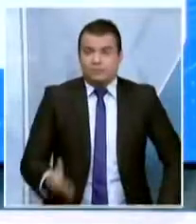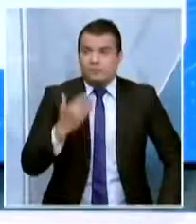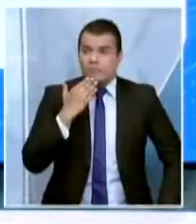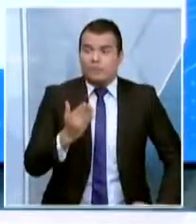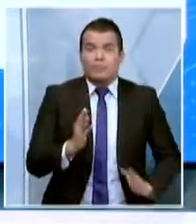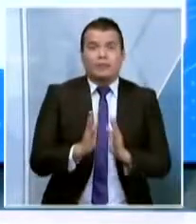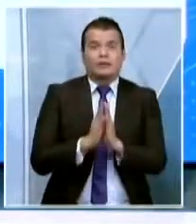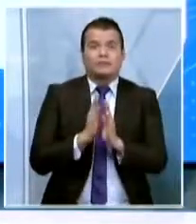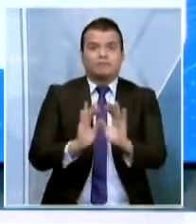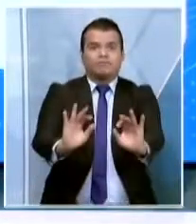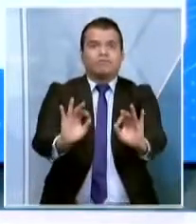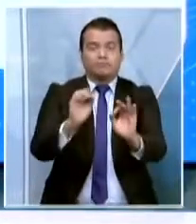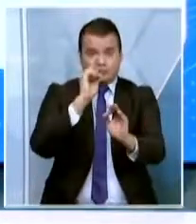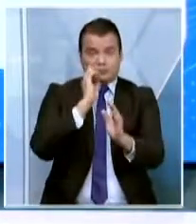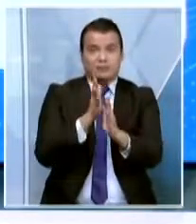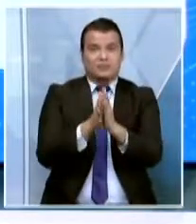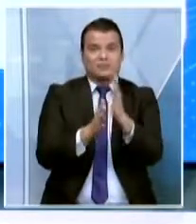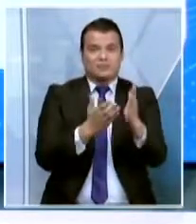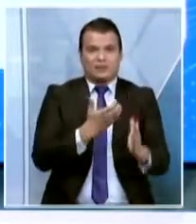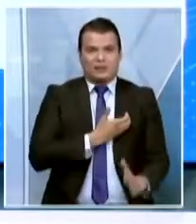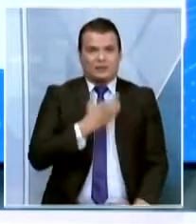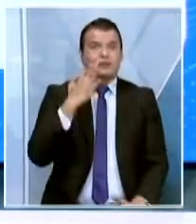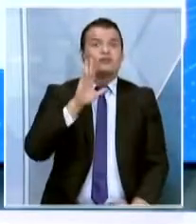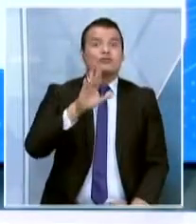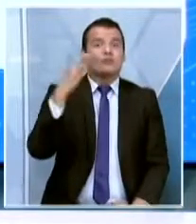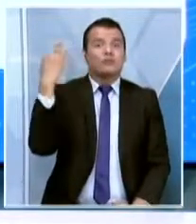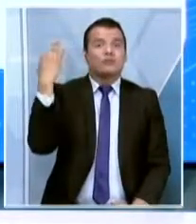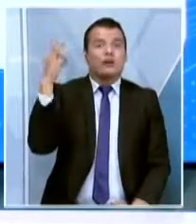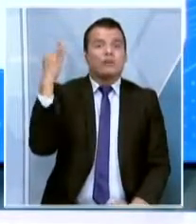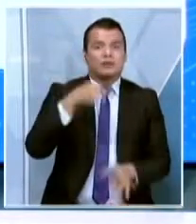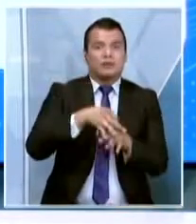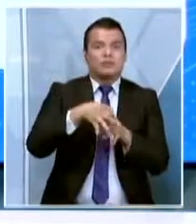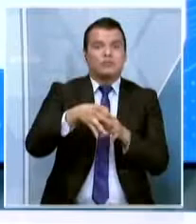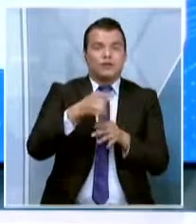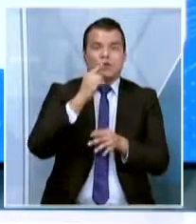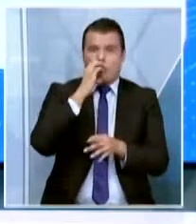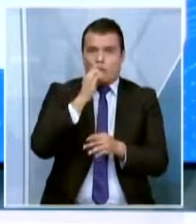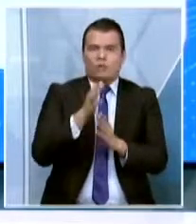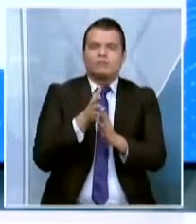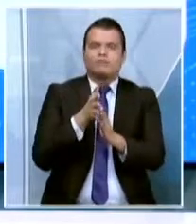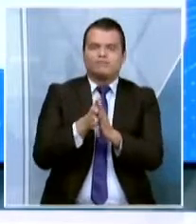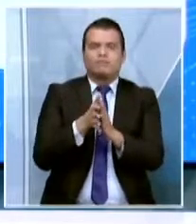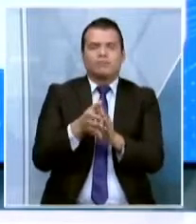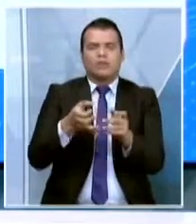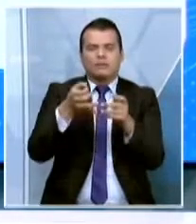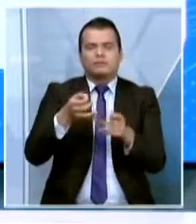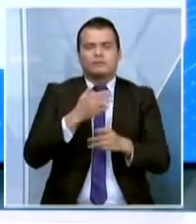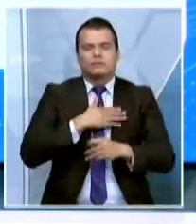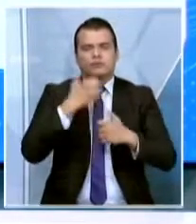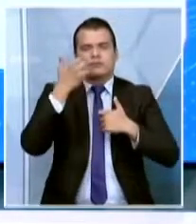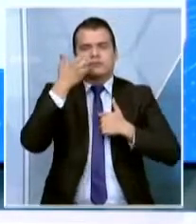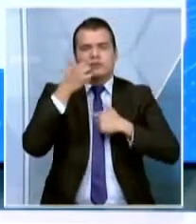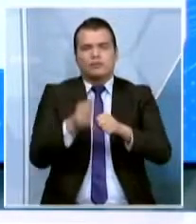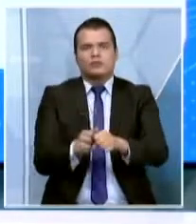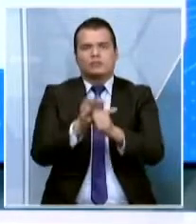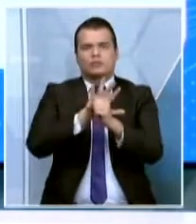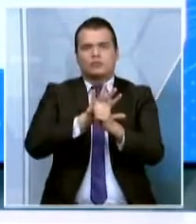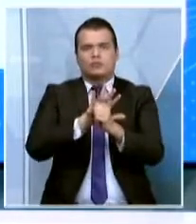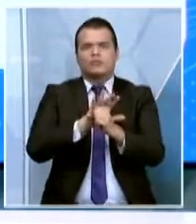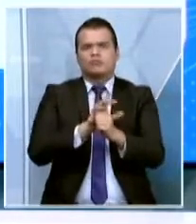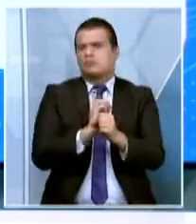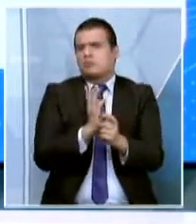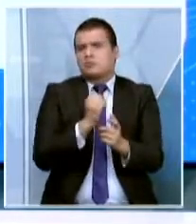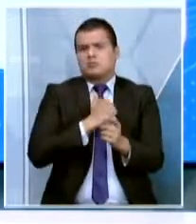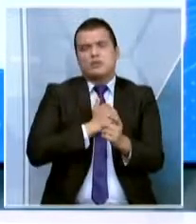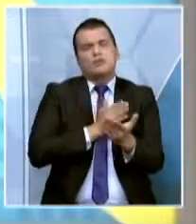Gracias, Miguel Ángel, por la información. Y miren, el alcalde de Palmira, Óscar Escobar, confirmó en sus redes sociales que dio positivo para COVID-19 tras realizarse